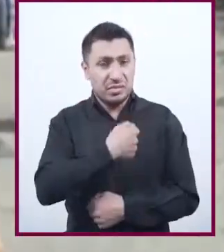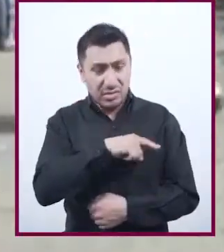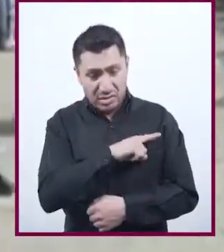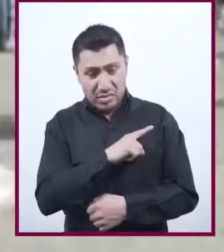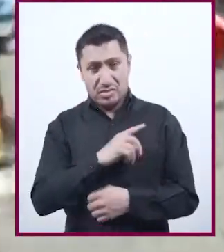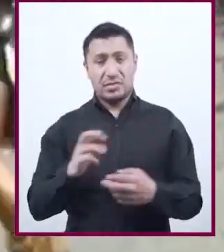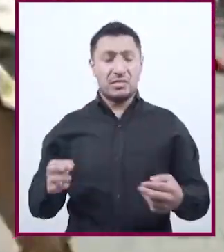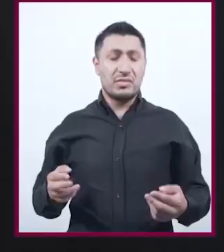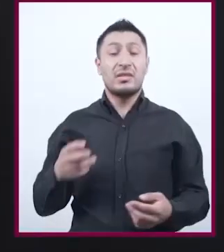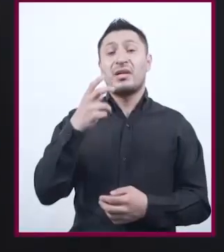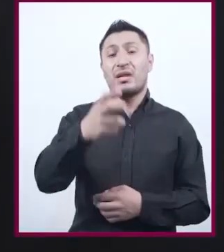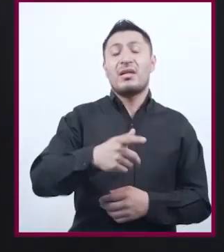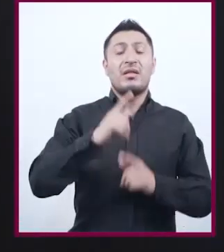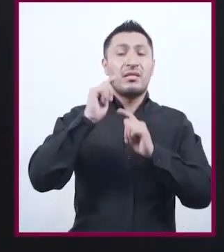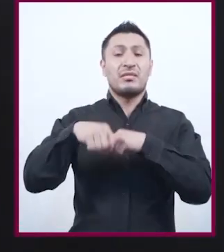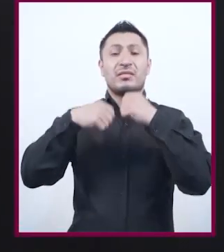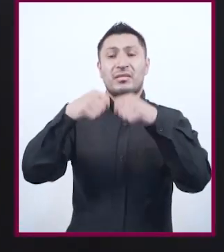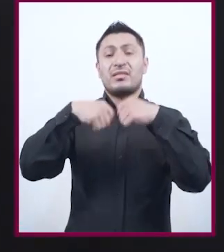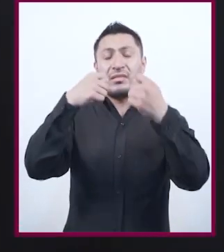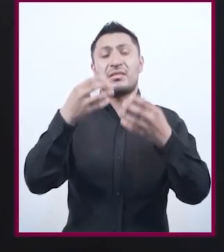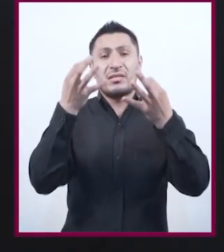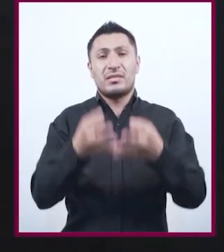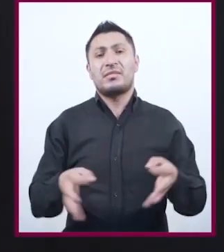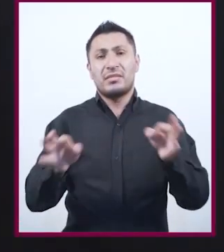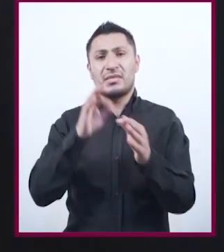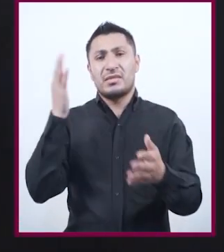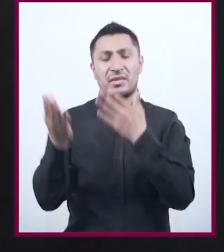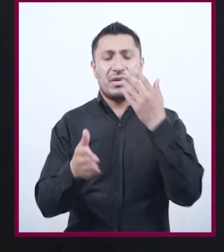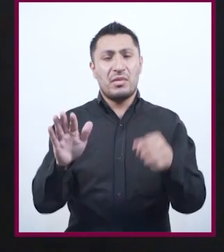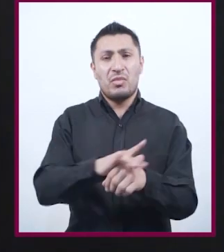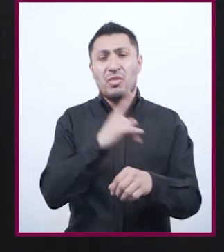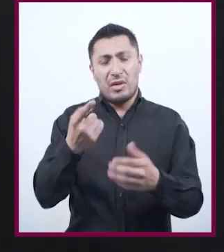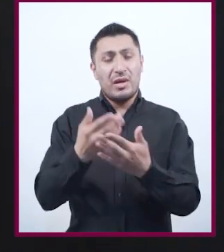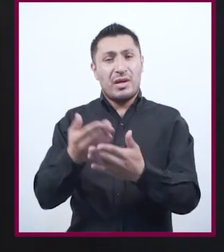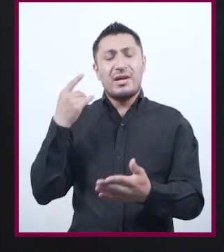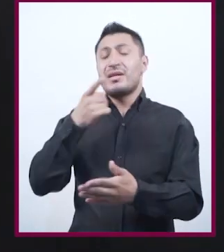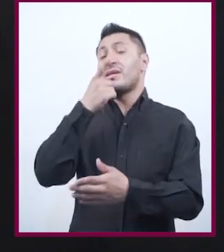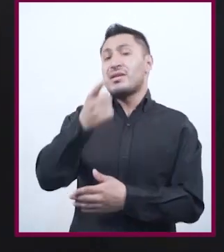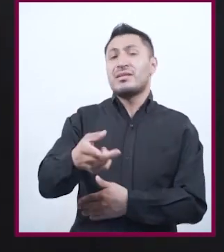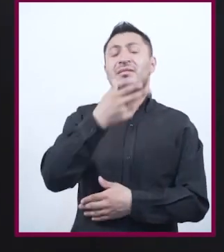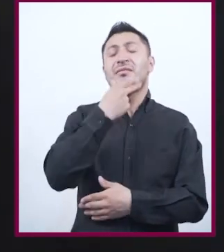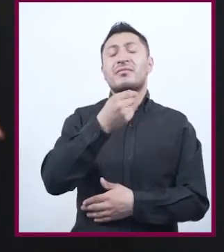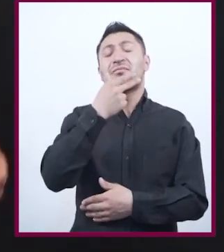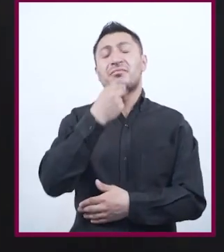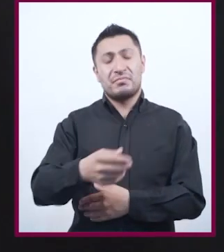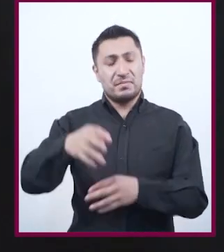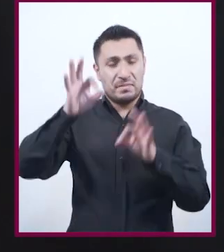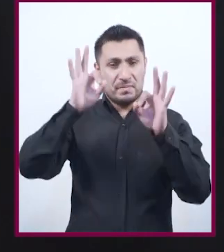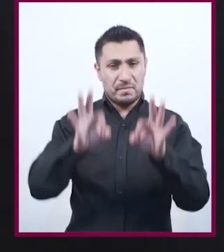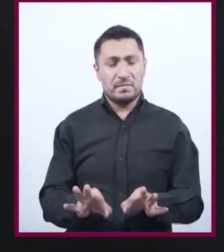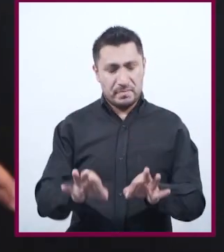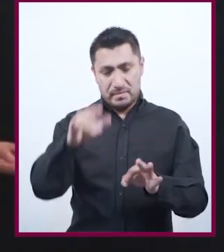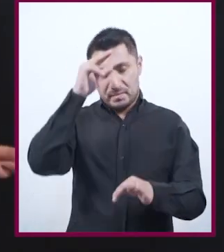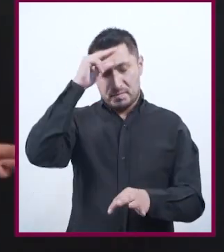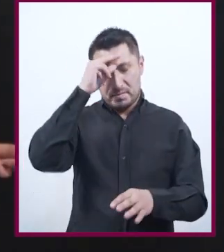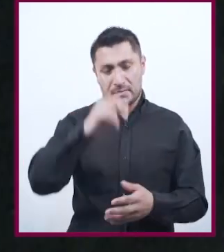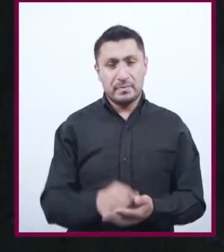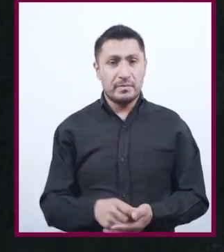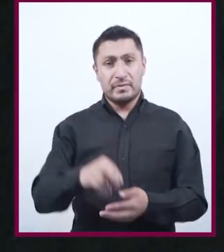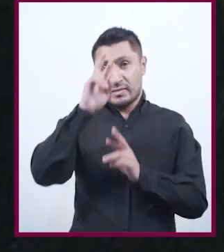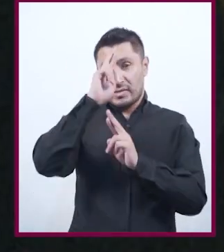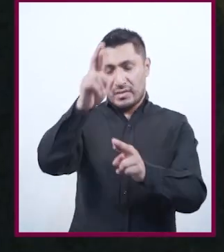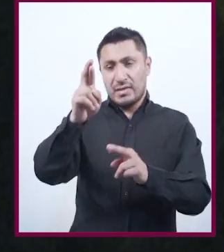salud. Tradiciones que conviene estudiar con detenimiento porque, como dijo un señor muy bien peinadito y listo